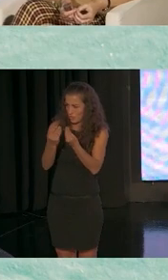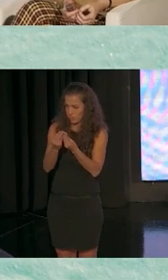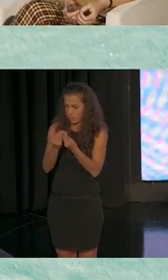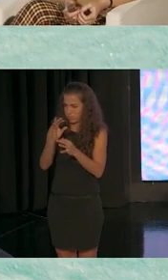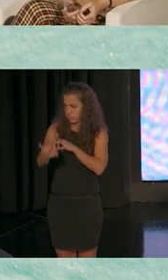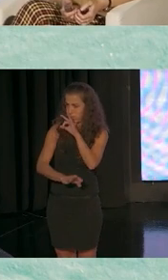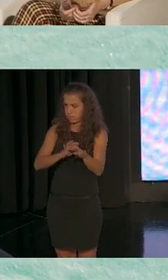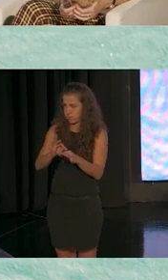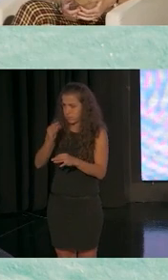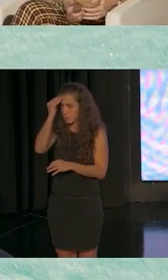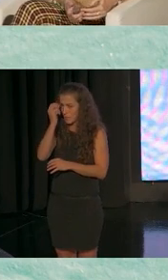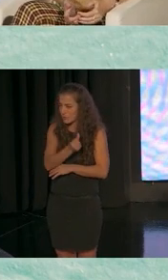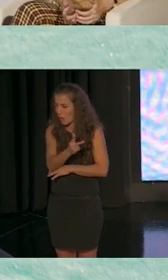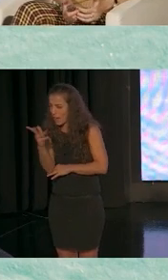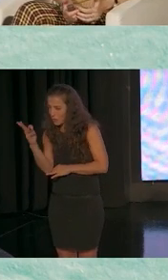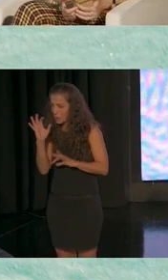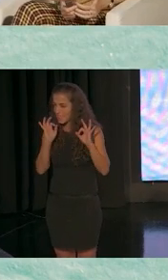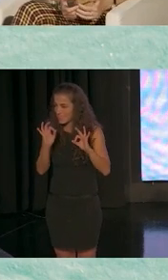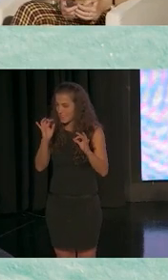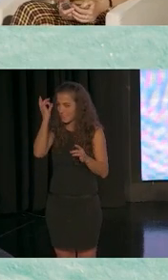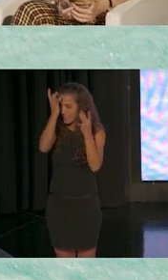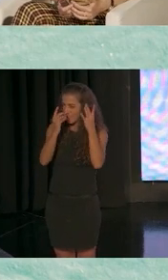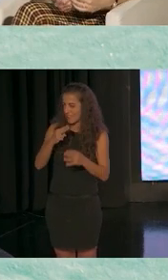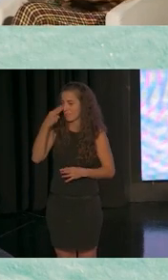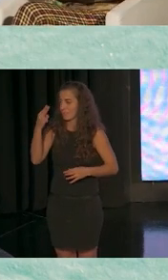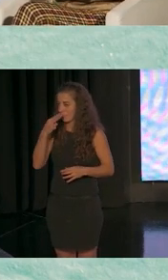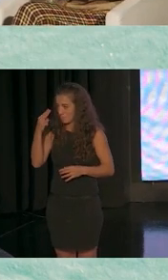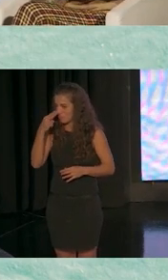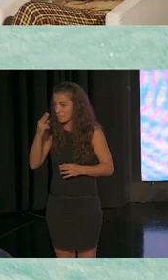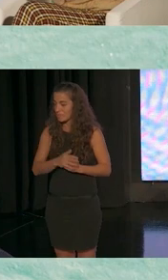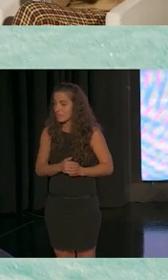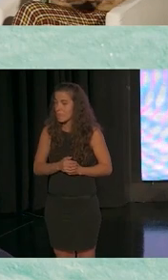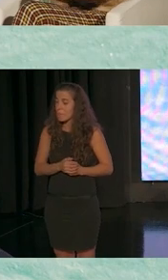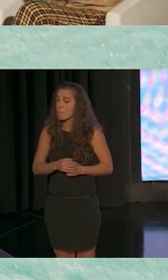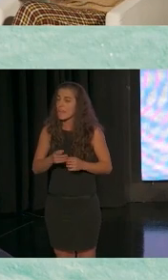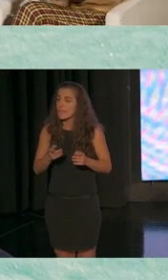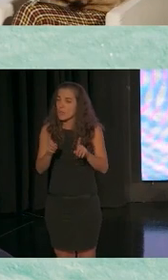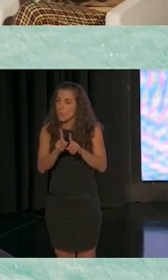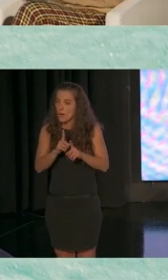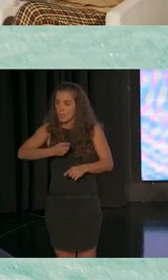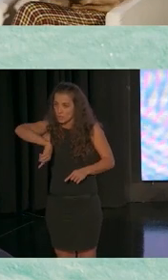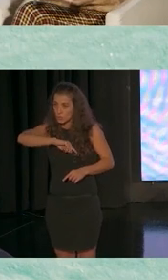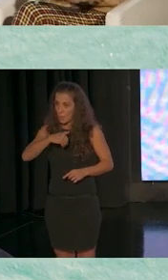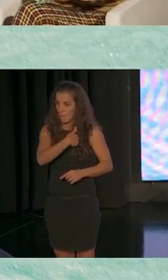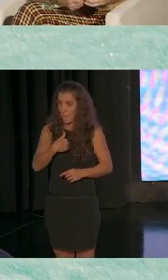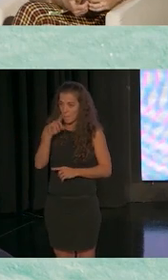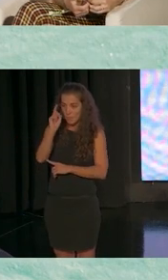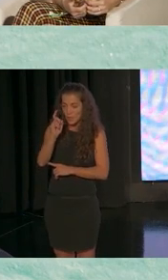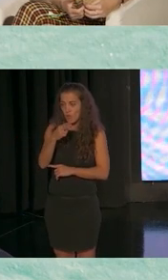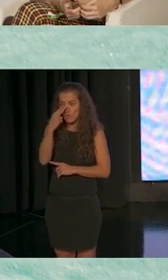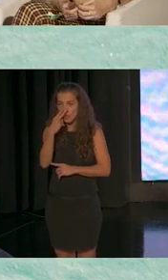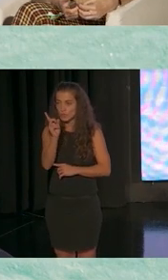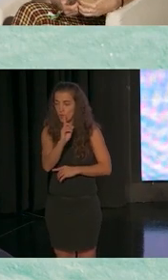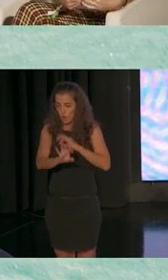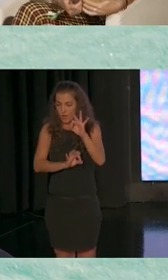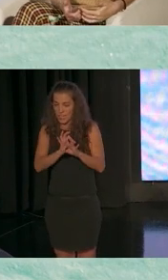que algunas han sido particularmente interesant antes no no no solamente para nosotros como como docentes no como organizadores